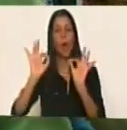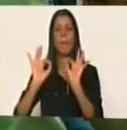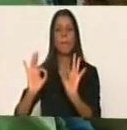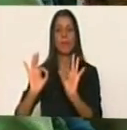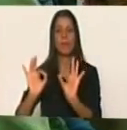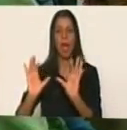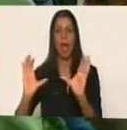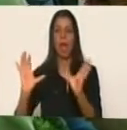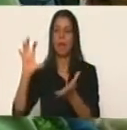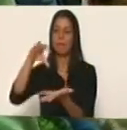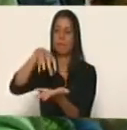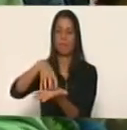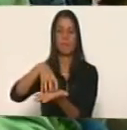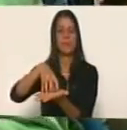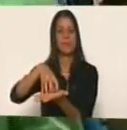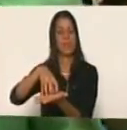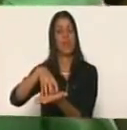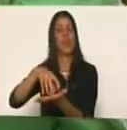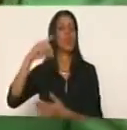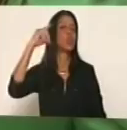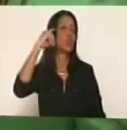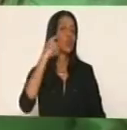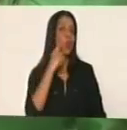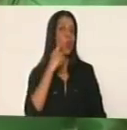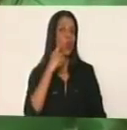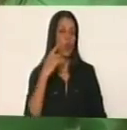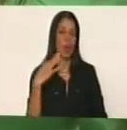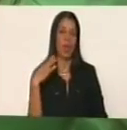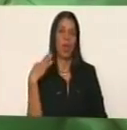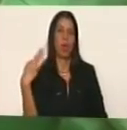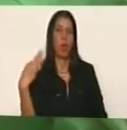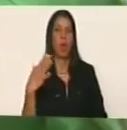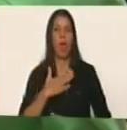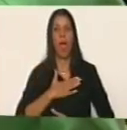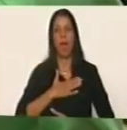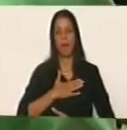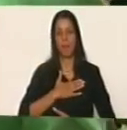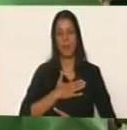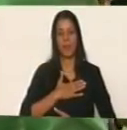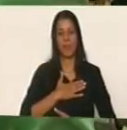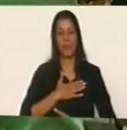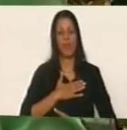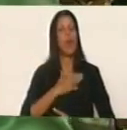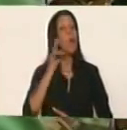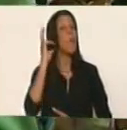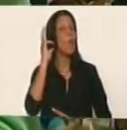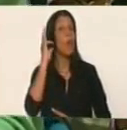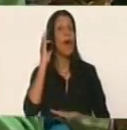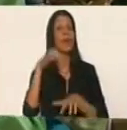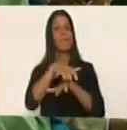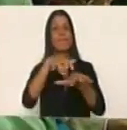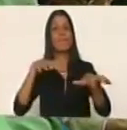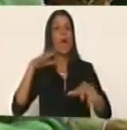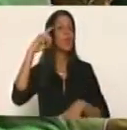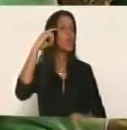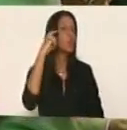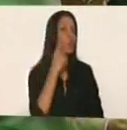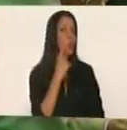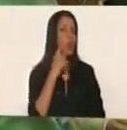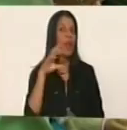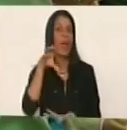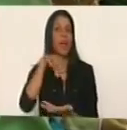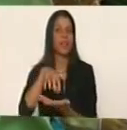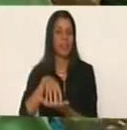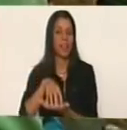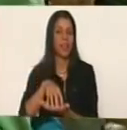Sucre, que me eligió constituyente. Sobre todo a las mujeres del Estado Sucre, que son